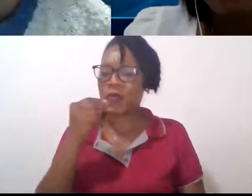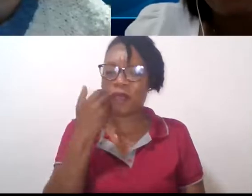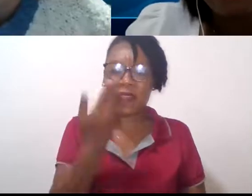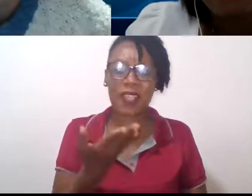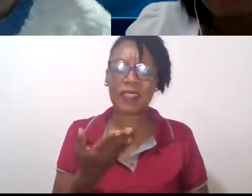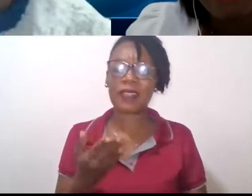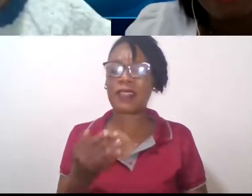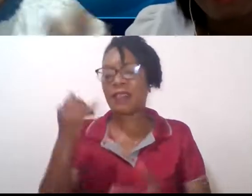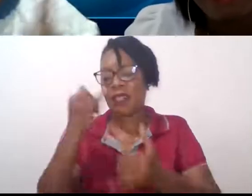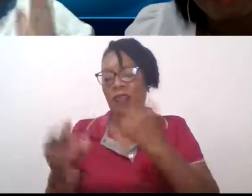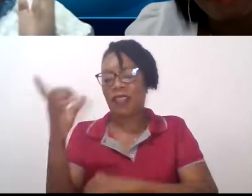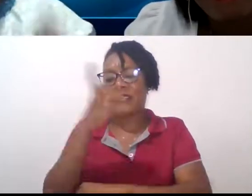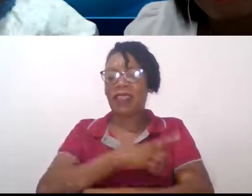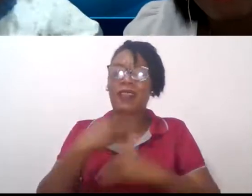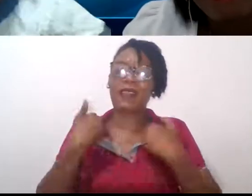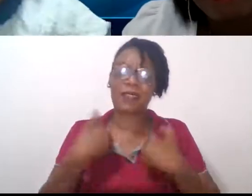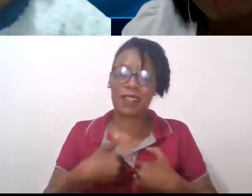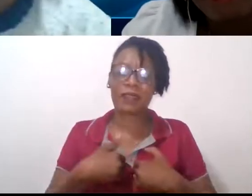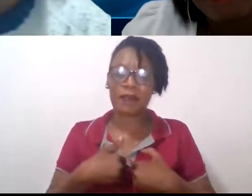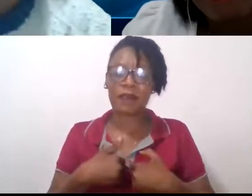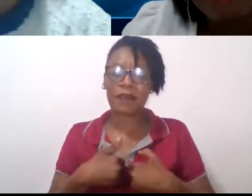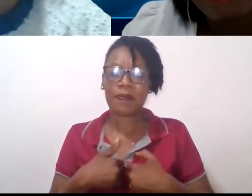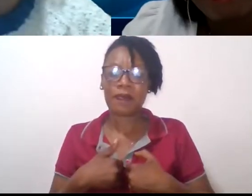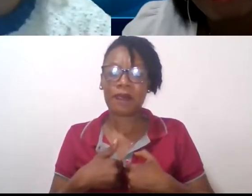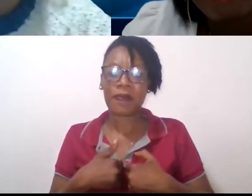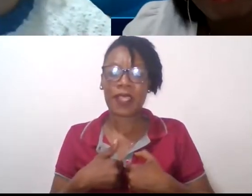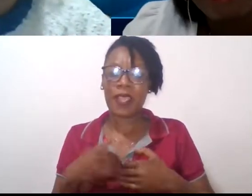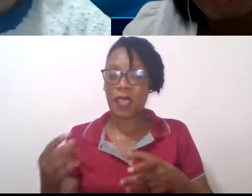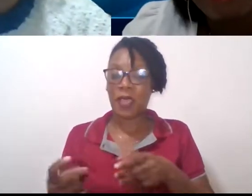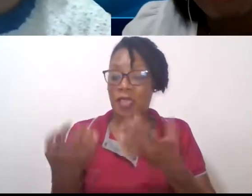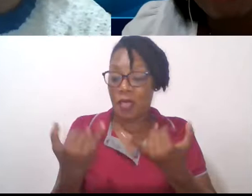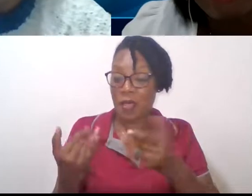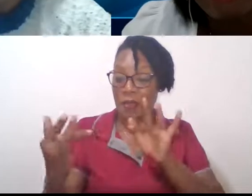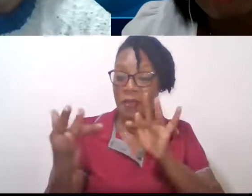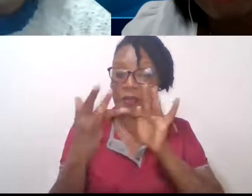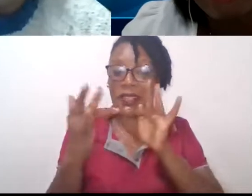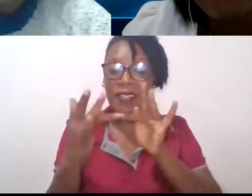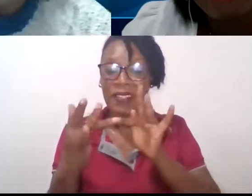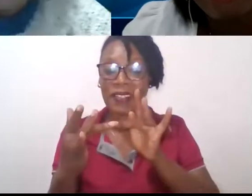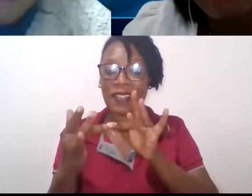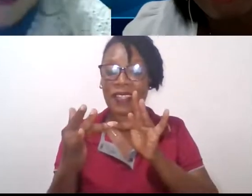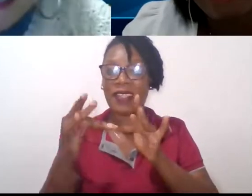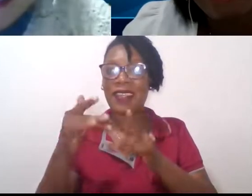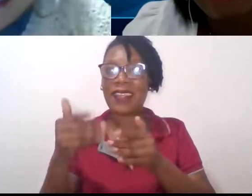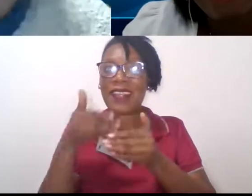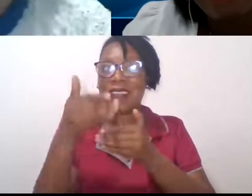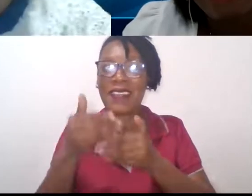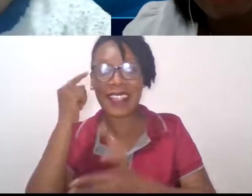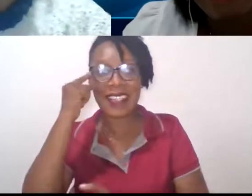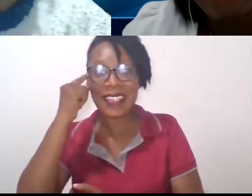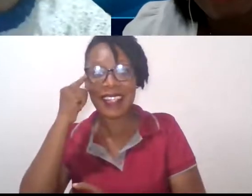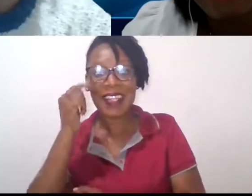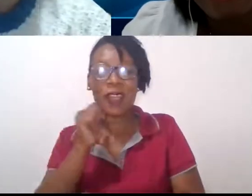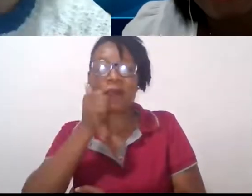día cansados e incluso estamos aquí conectados en la capacitación y estamos pensando en lo que ya viene la agenda de